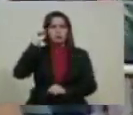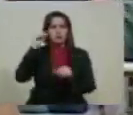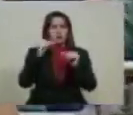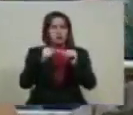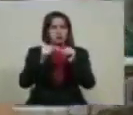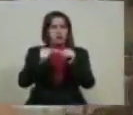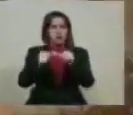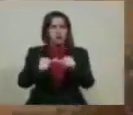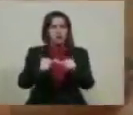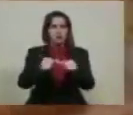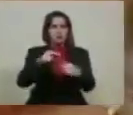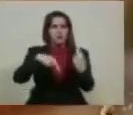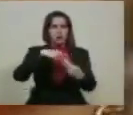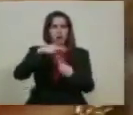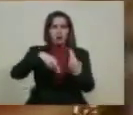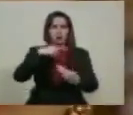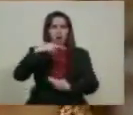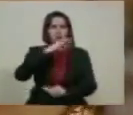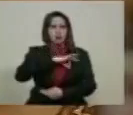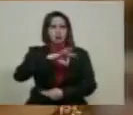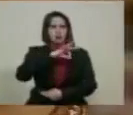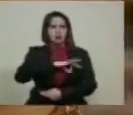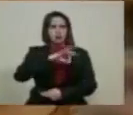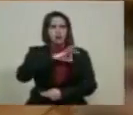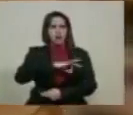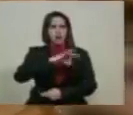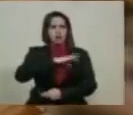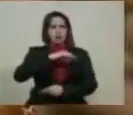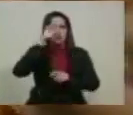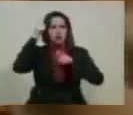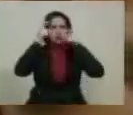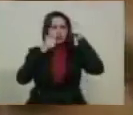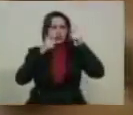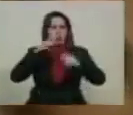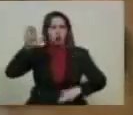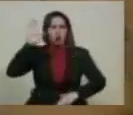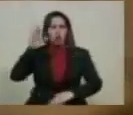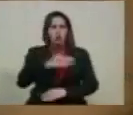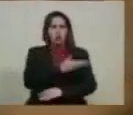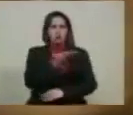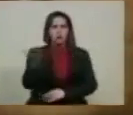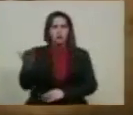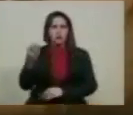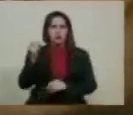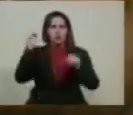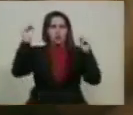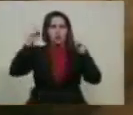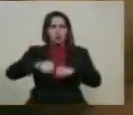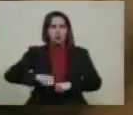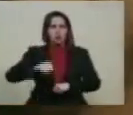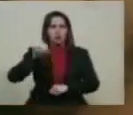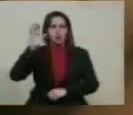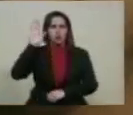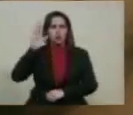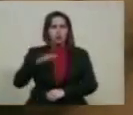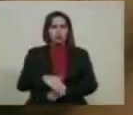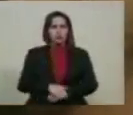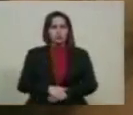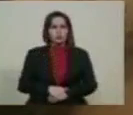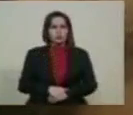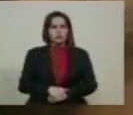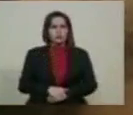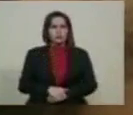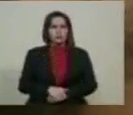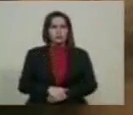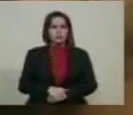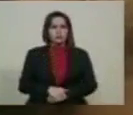consolidación de la revolución socialista del comandante Chávez. ¿Lo juran ustedes? Sí, claro. Si así fuere,